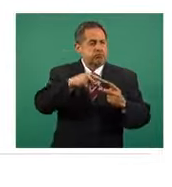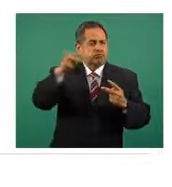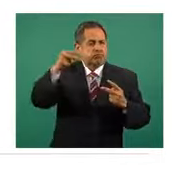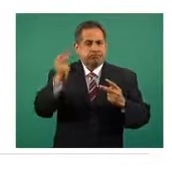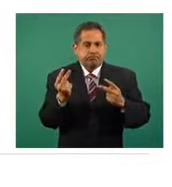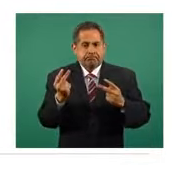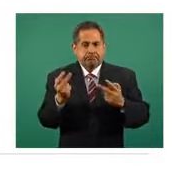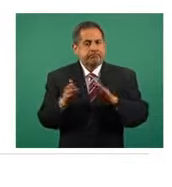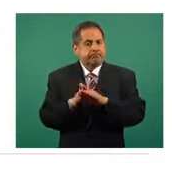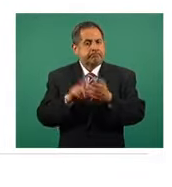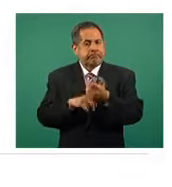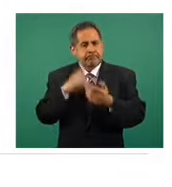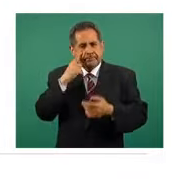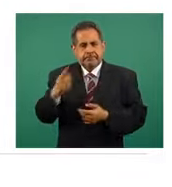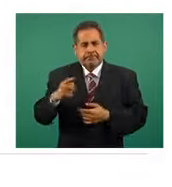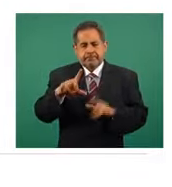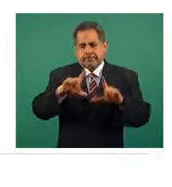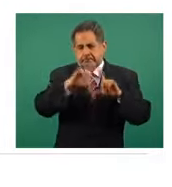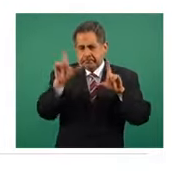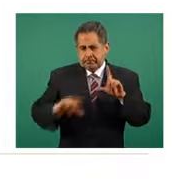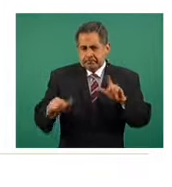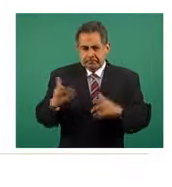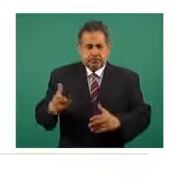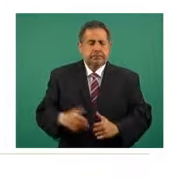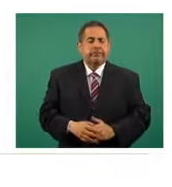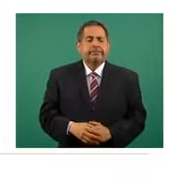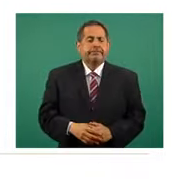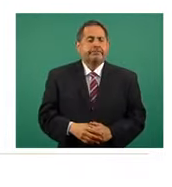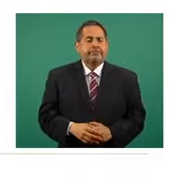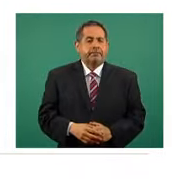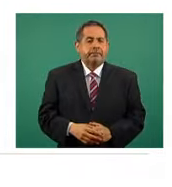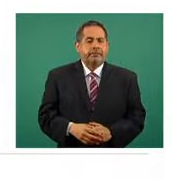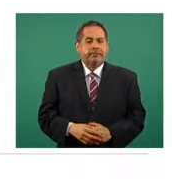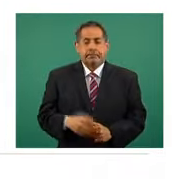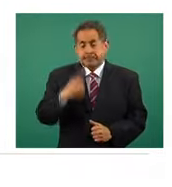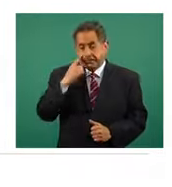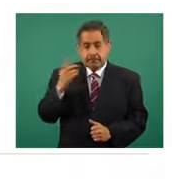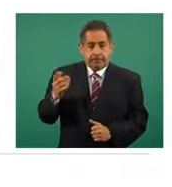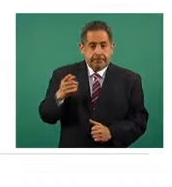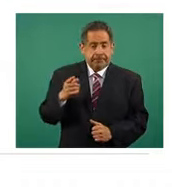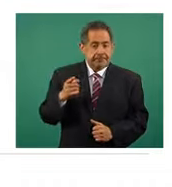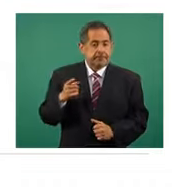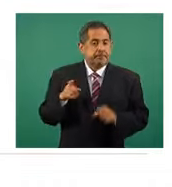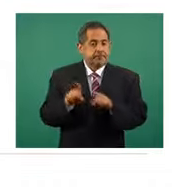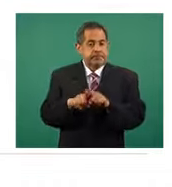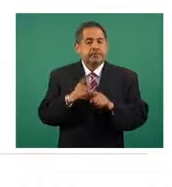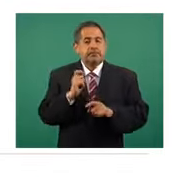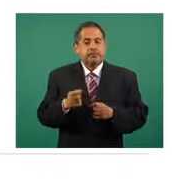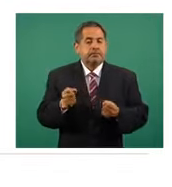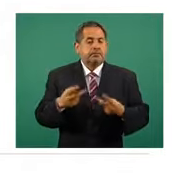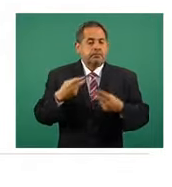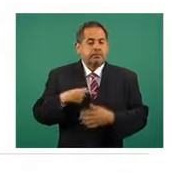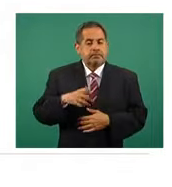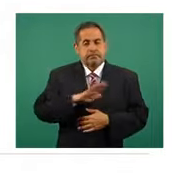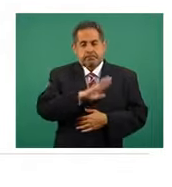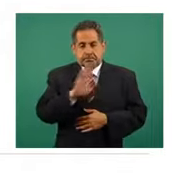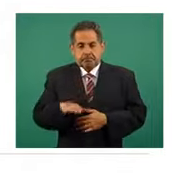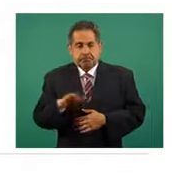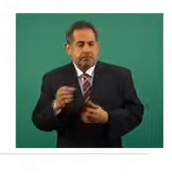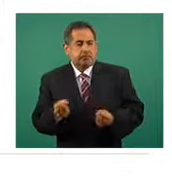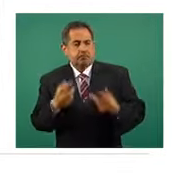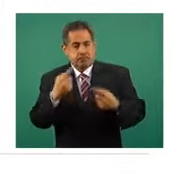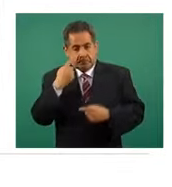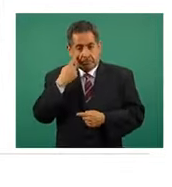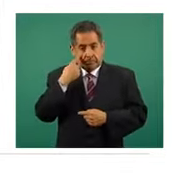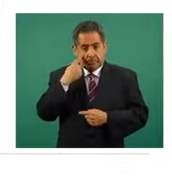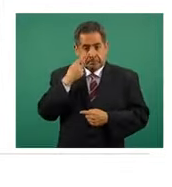casos estimados para el nivel nacional. La siguiente nos muestra lo mismo, pero para las defunciones, y noten ustedes lo